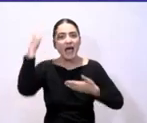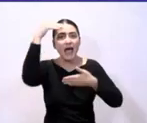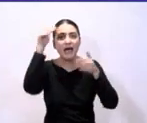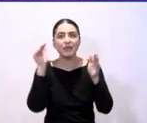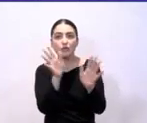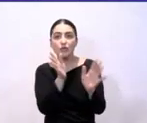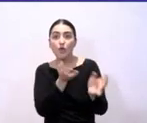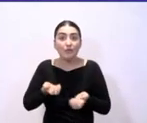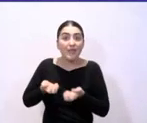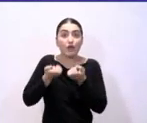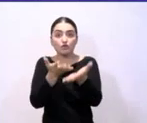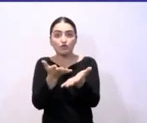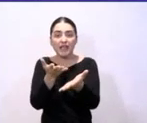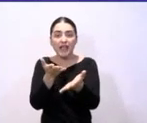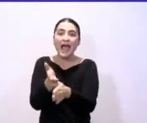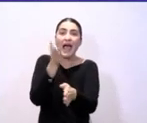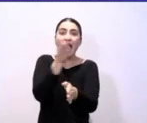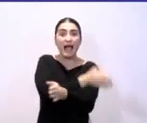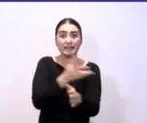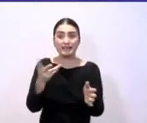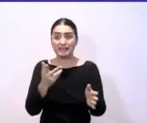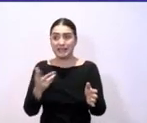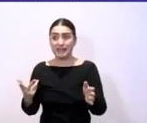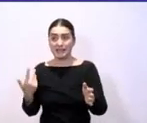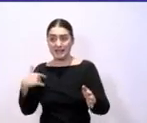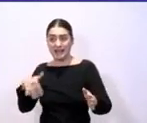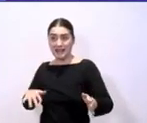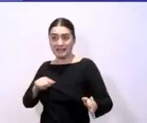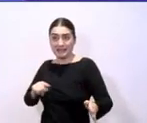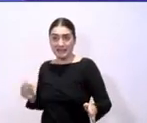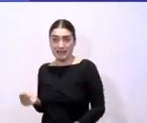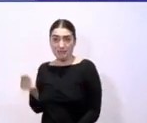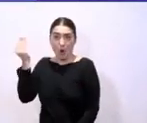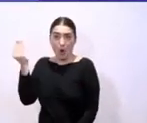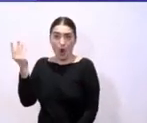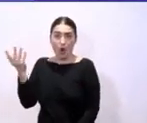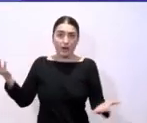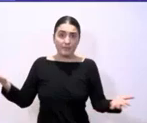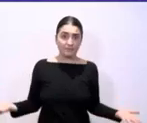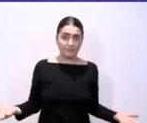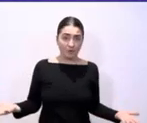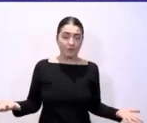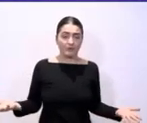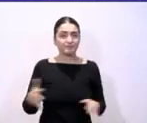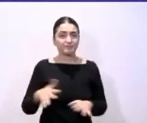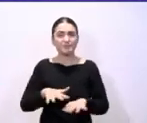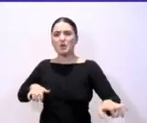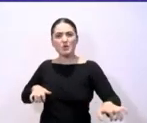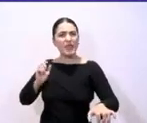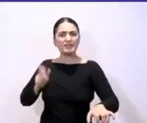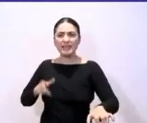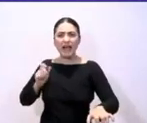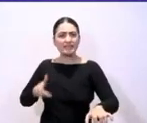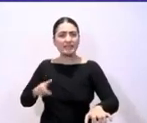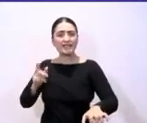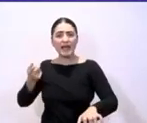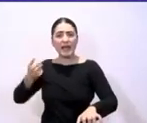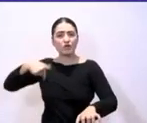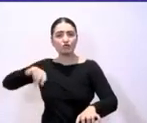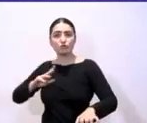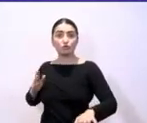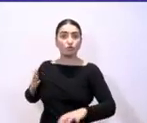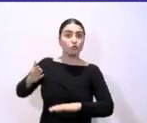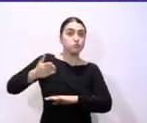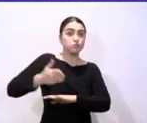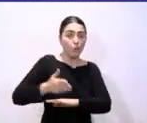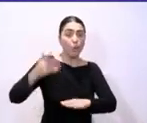ser posible, antes de haberse curado. Y es que lo normal es que en la mayoría de las ocasiones, cuando vamos a primaria,